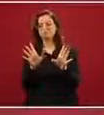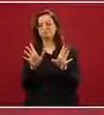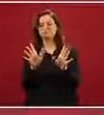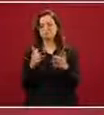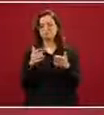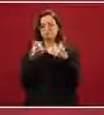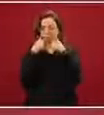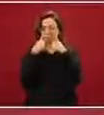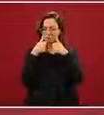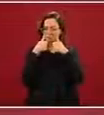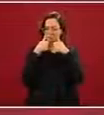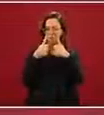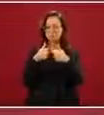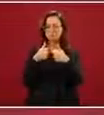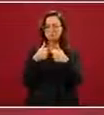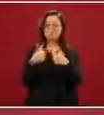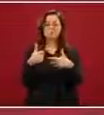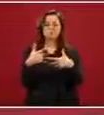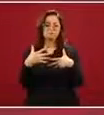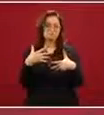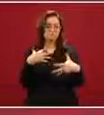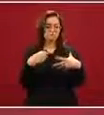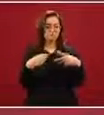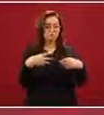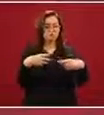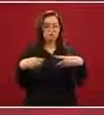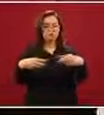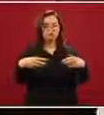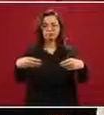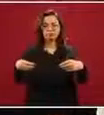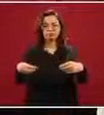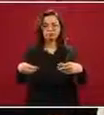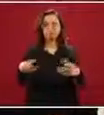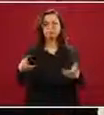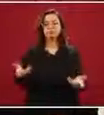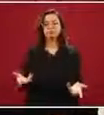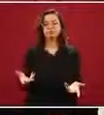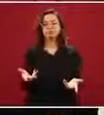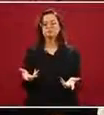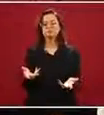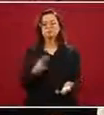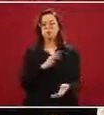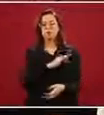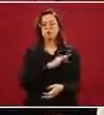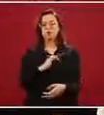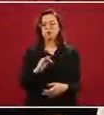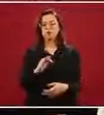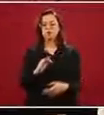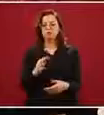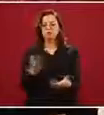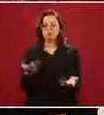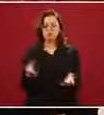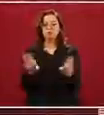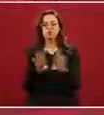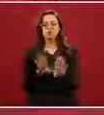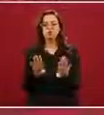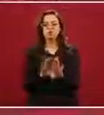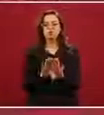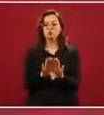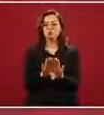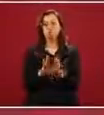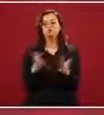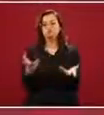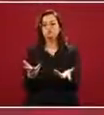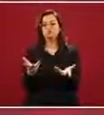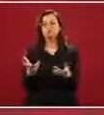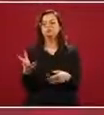circunstancia especial, esta epidemia. ¿Dónde está nuestra fortaleza? Pues en